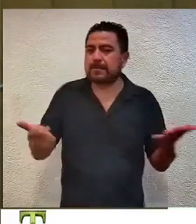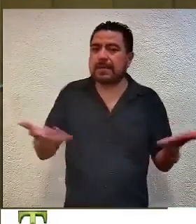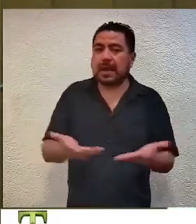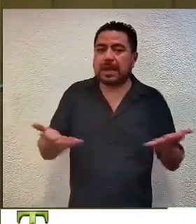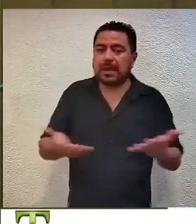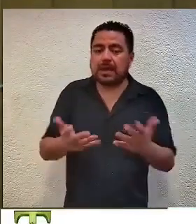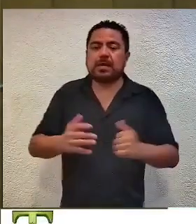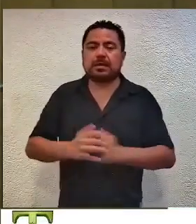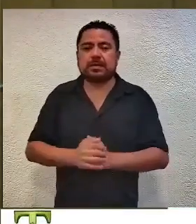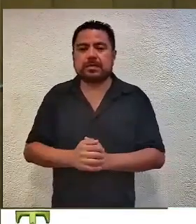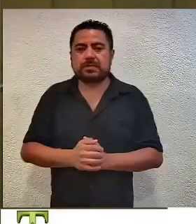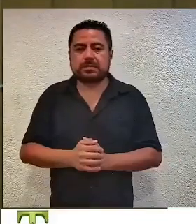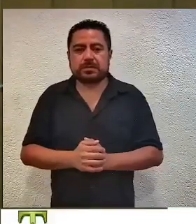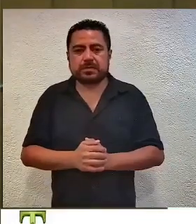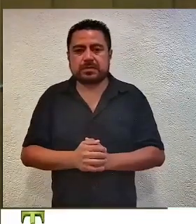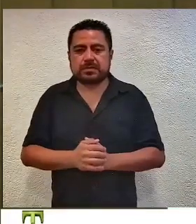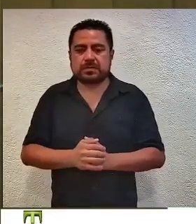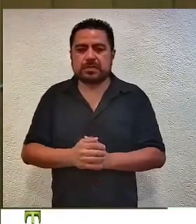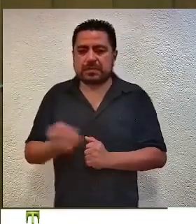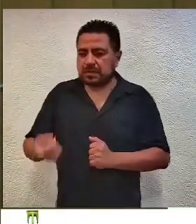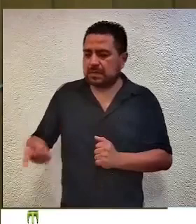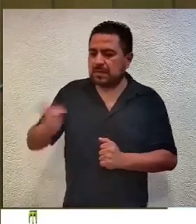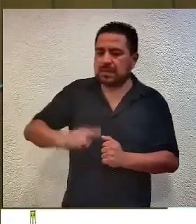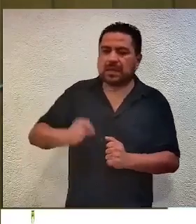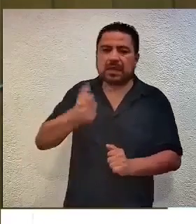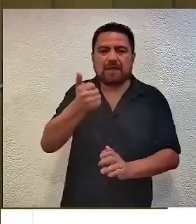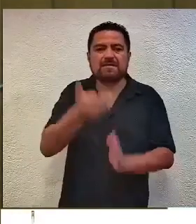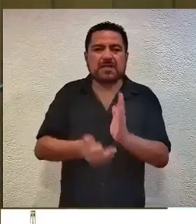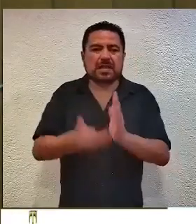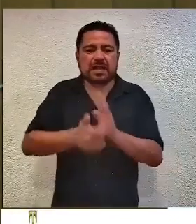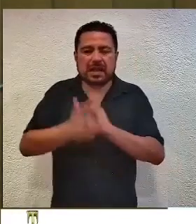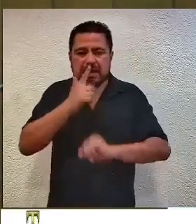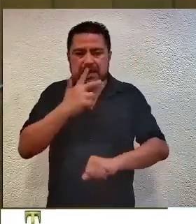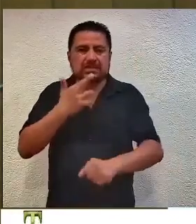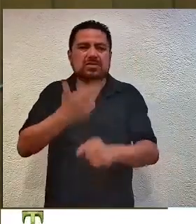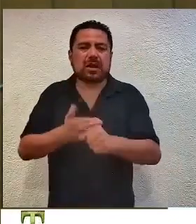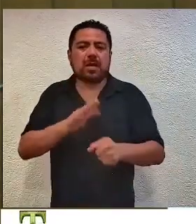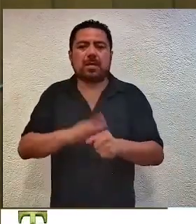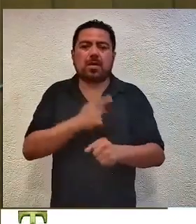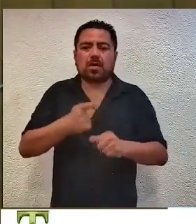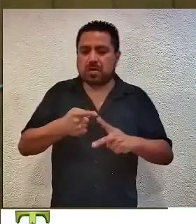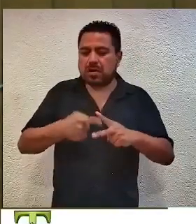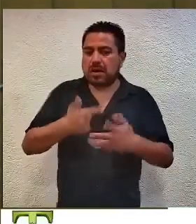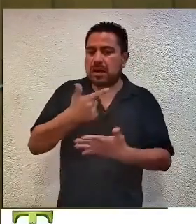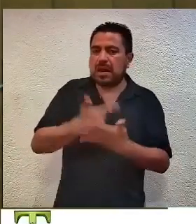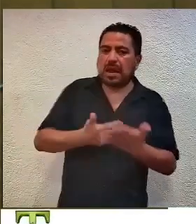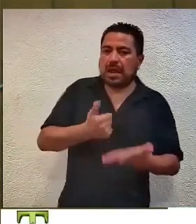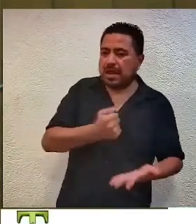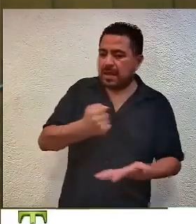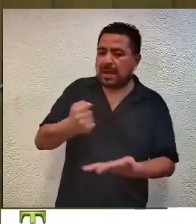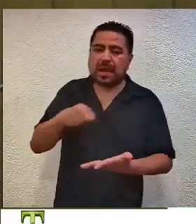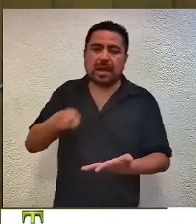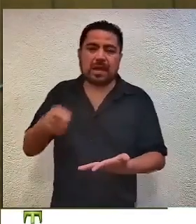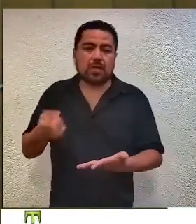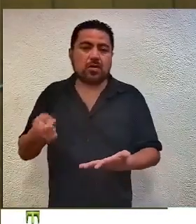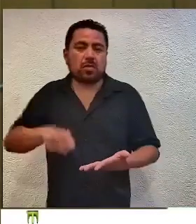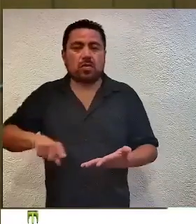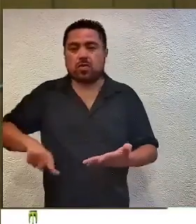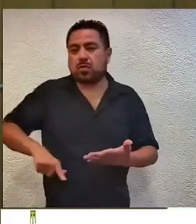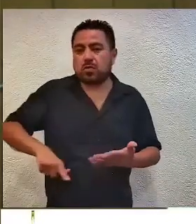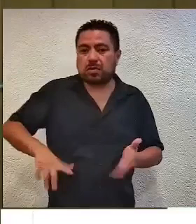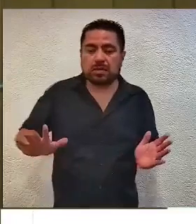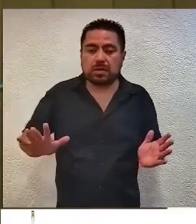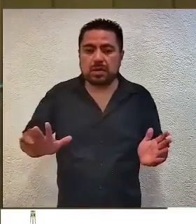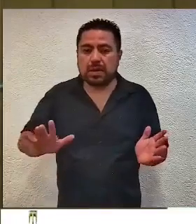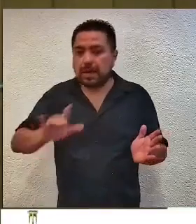primer lugar el agravio relativo a la falta de competencia por ser un presupuesto procesal de orden público